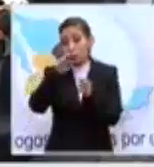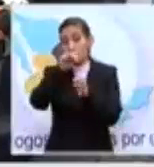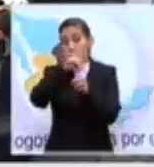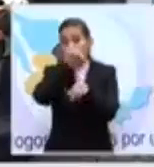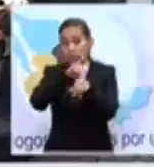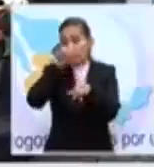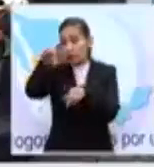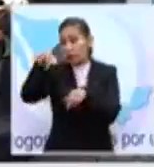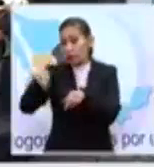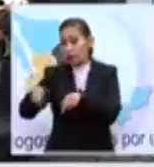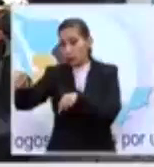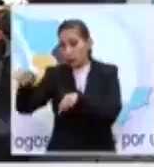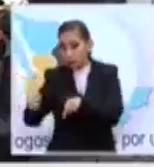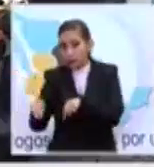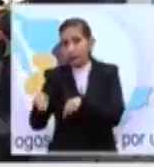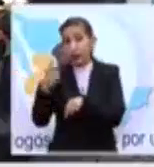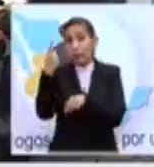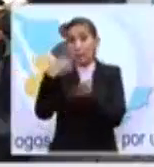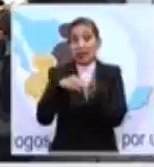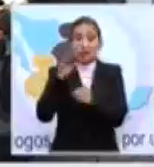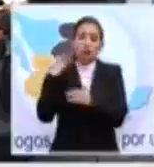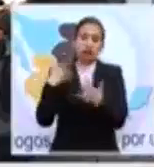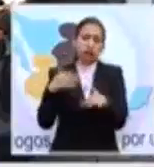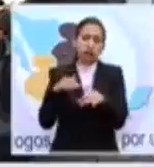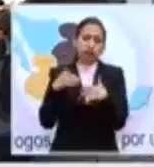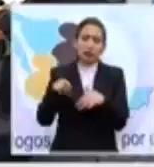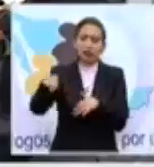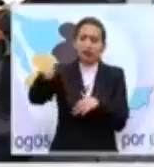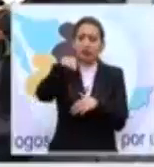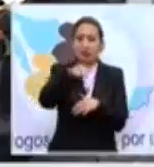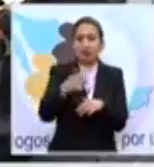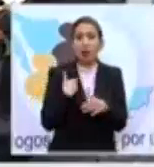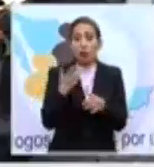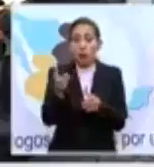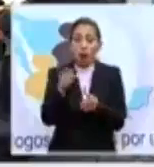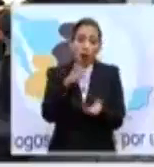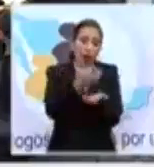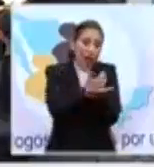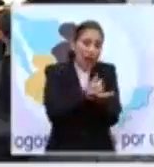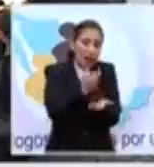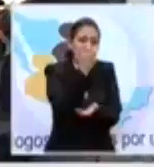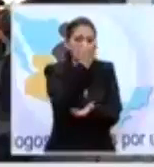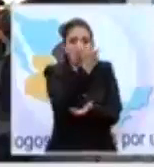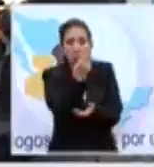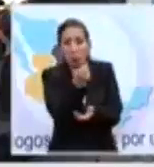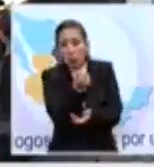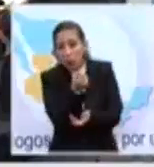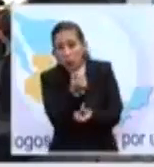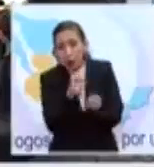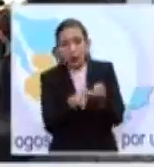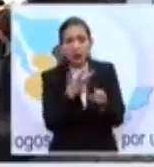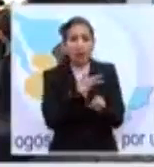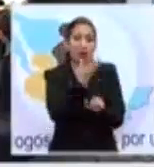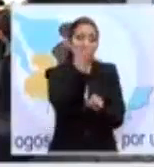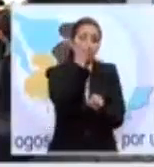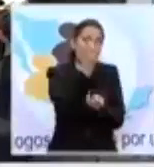municipios, ahora ya lo ampliamos a más de 1000, pero que tiene un bajo ingreso y que tiene al menos 3 carencias,